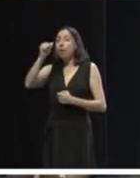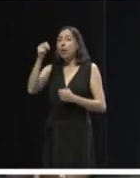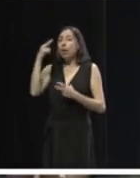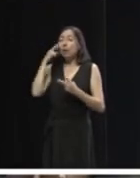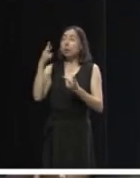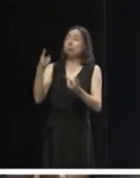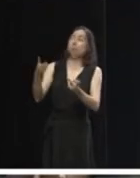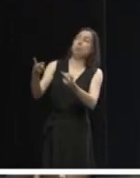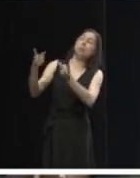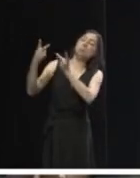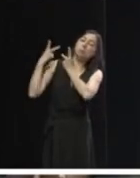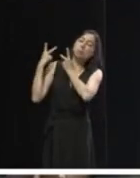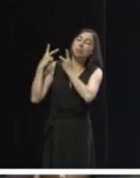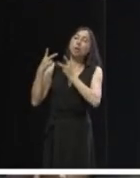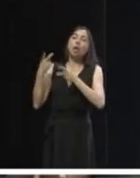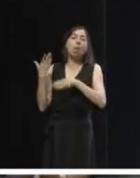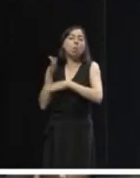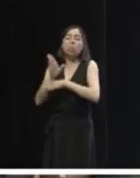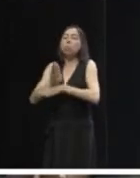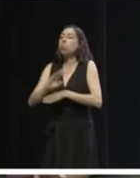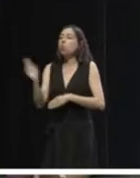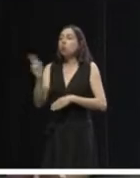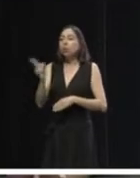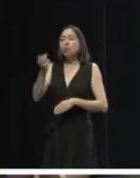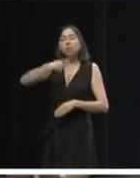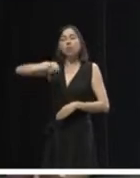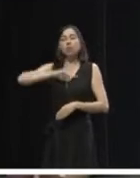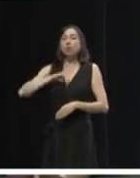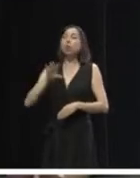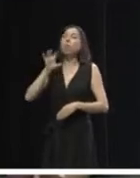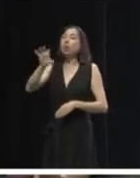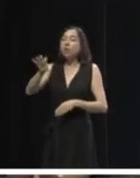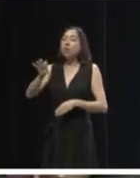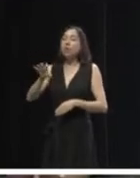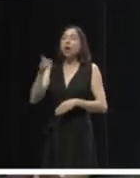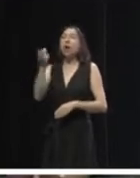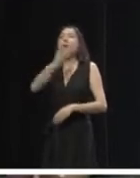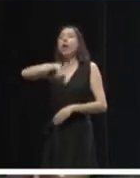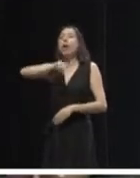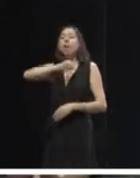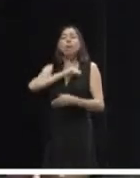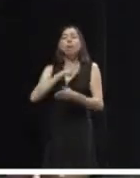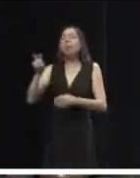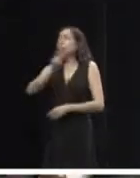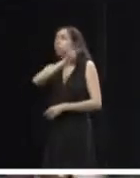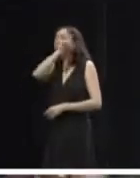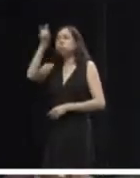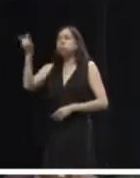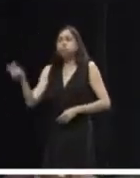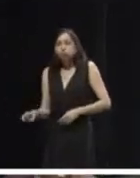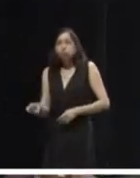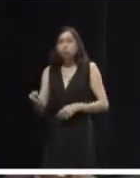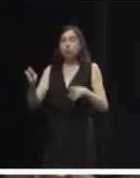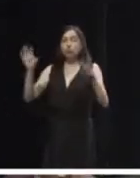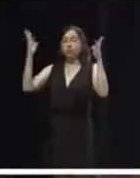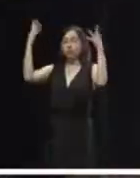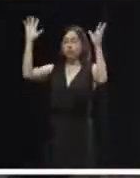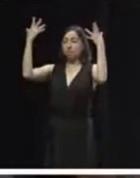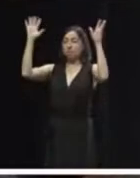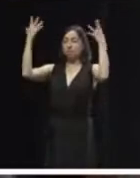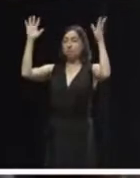pasado no representa a nuestro país. La España diversa, la España que es